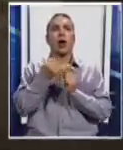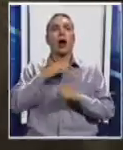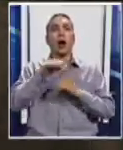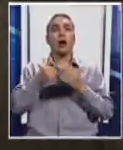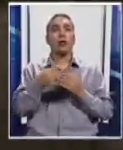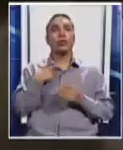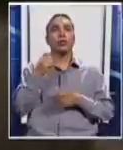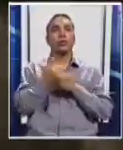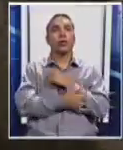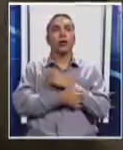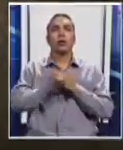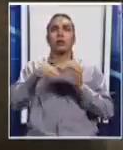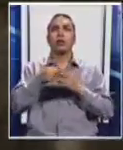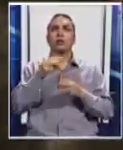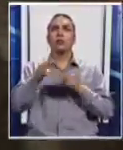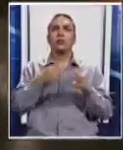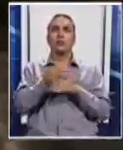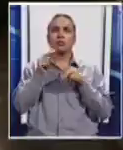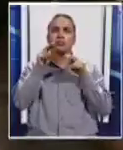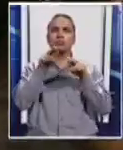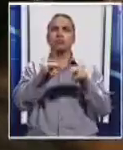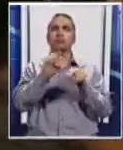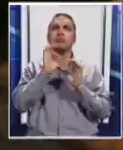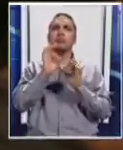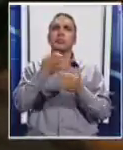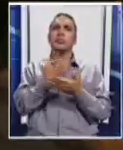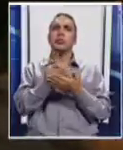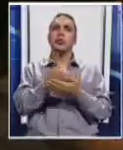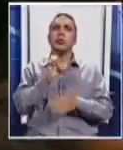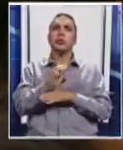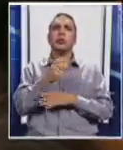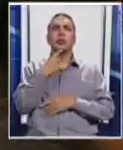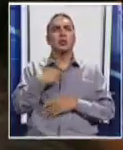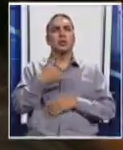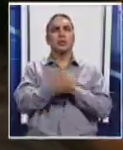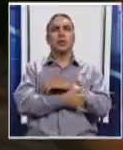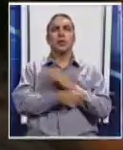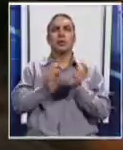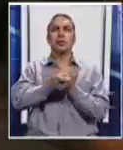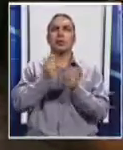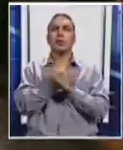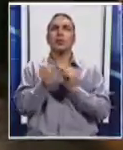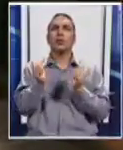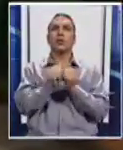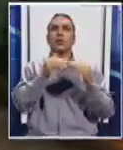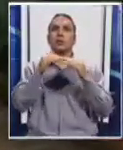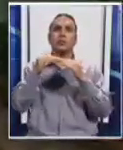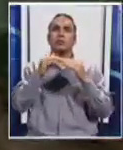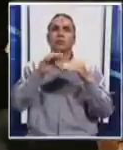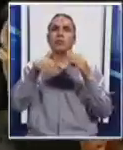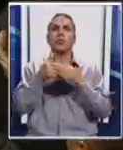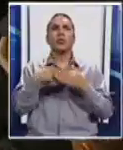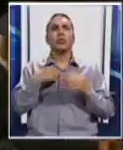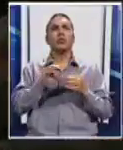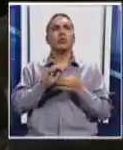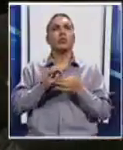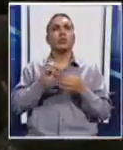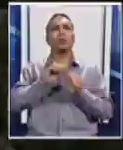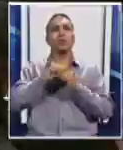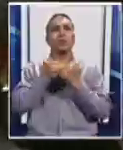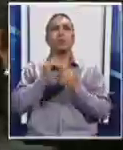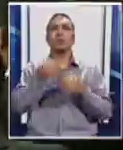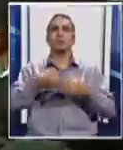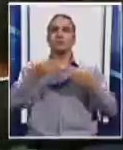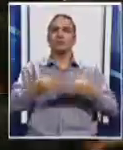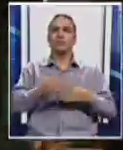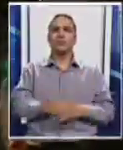para la región y para el mundo en muchas cosas y dejamos un país transformado con una democracia vibrante, con una sociedad mucho más justa. Se despidió y salió